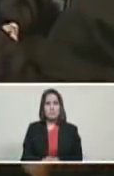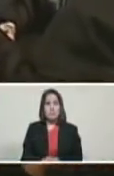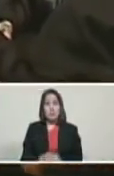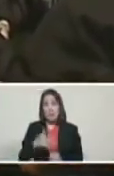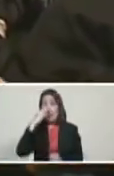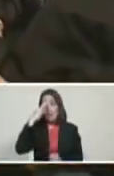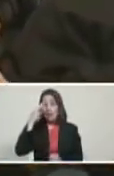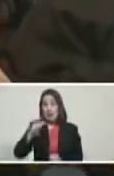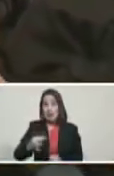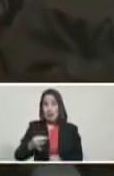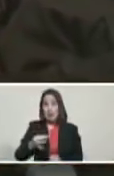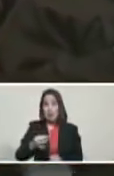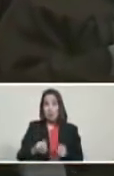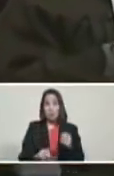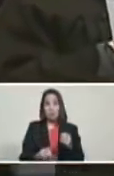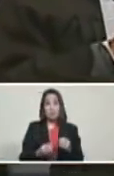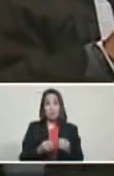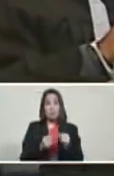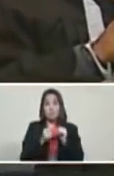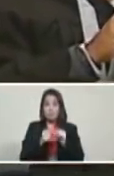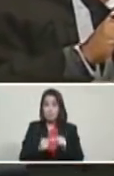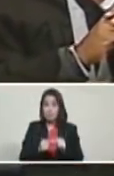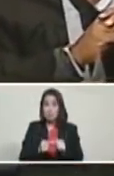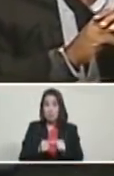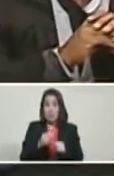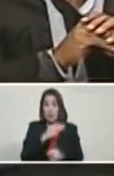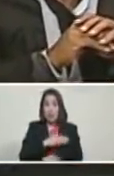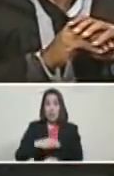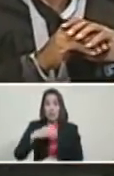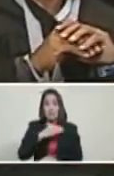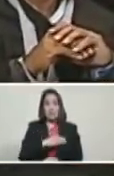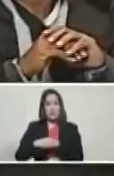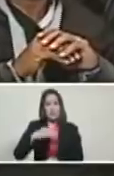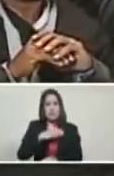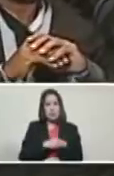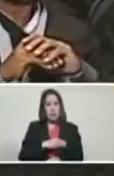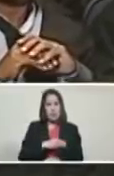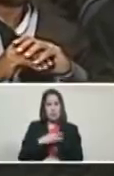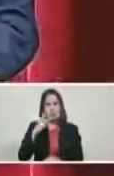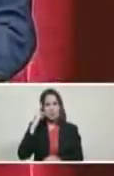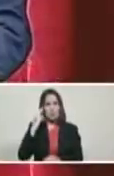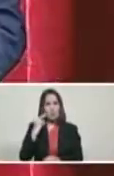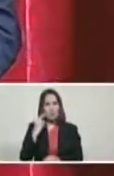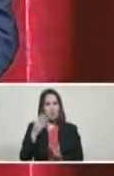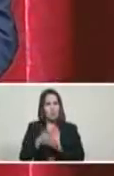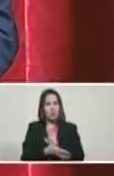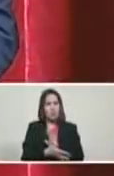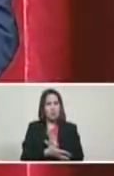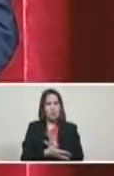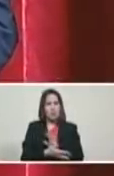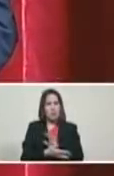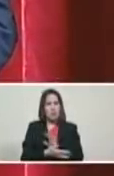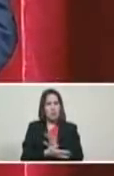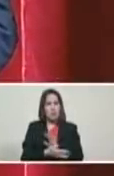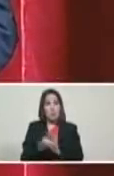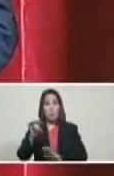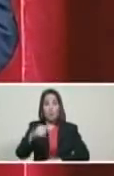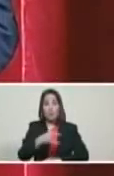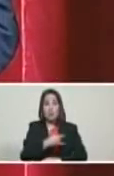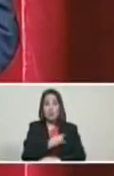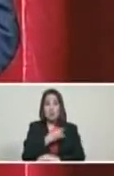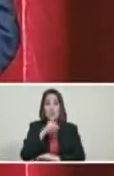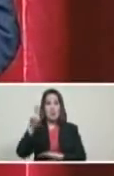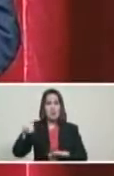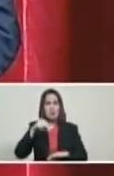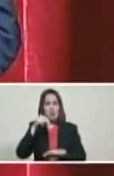creo y fundo desde la micromisión Simón Rodríguez la Universidad Nacional